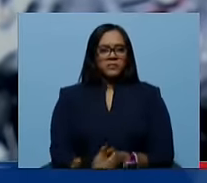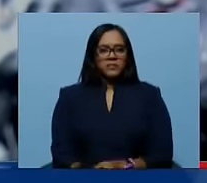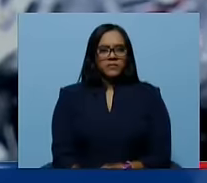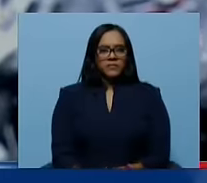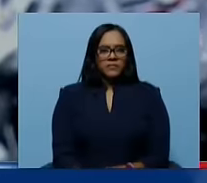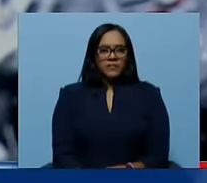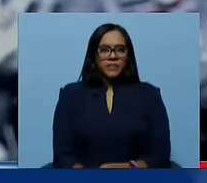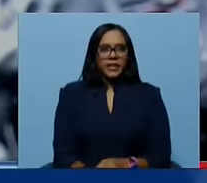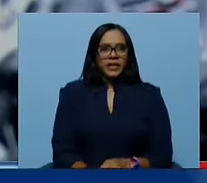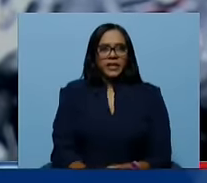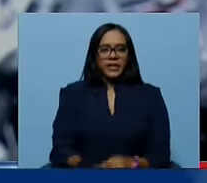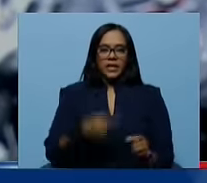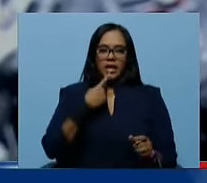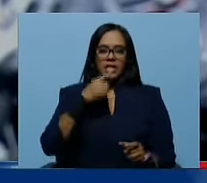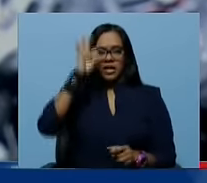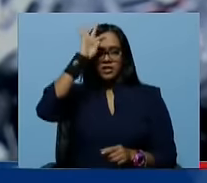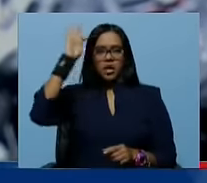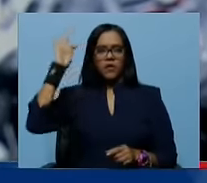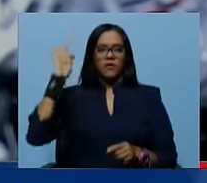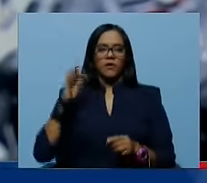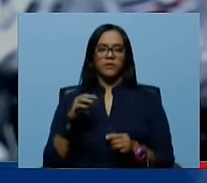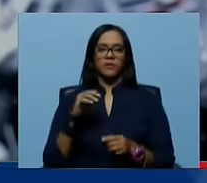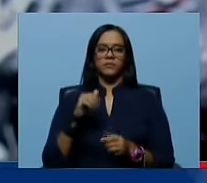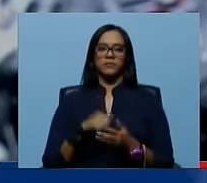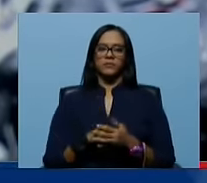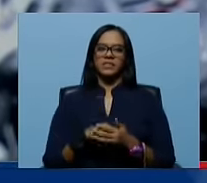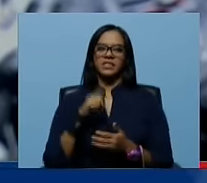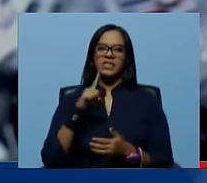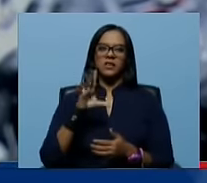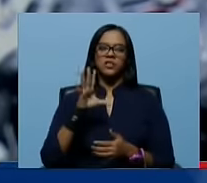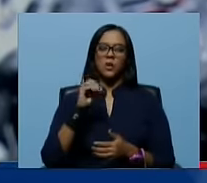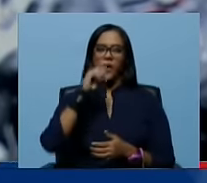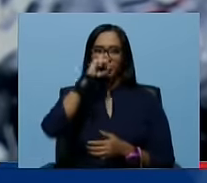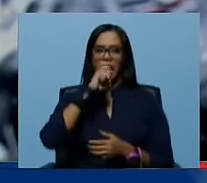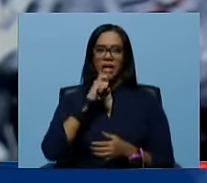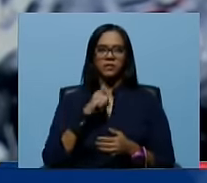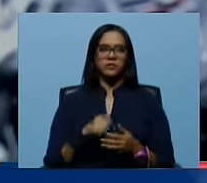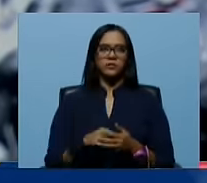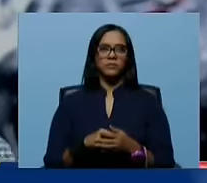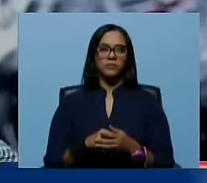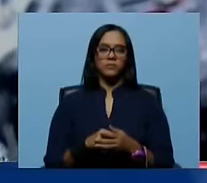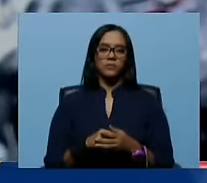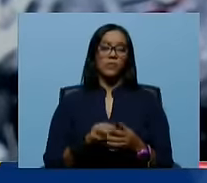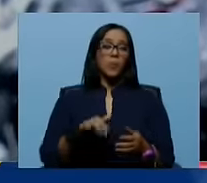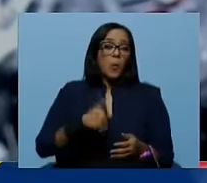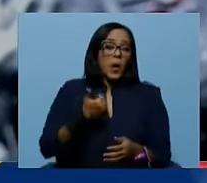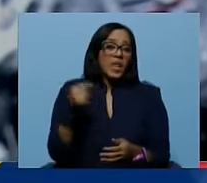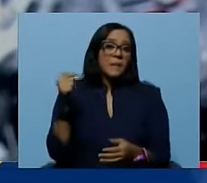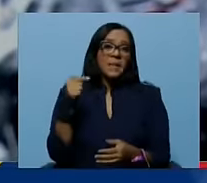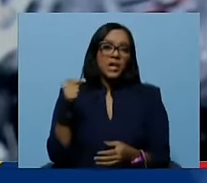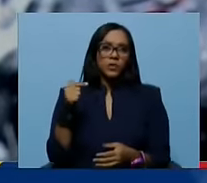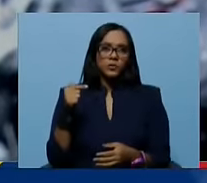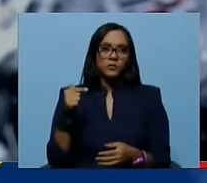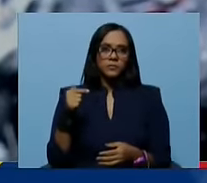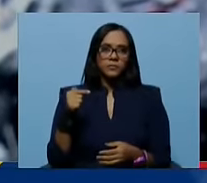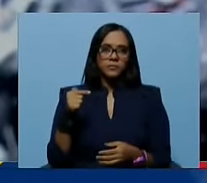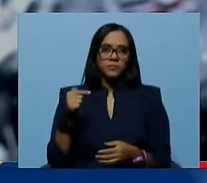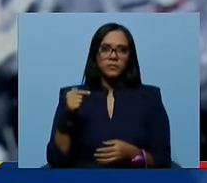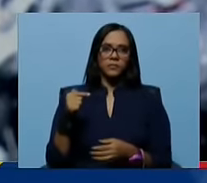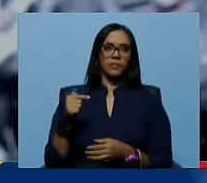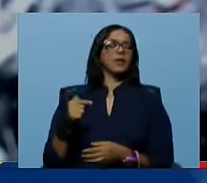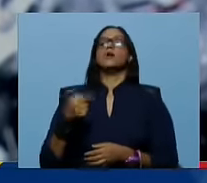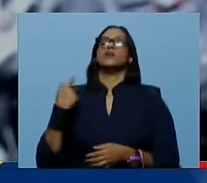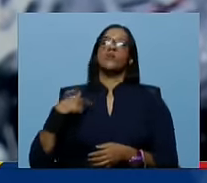¿Qué dice el filósofo Alfred Nazaret? 150 años. Quizás menos. Si estudiáramos la